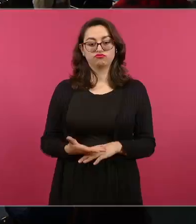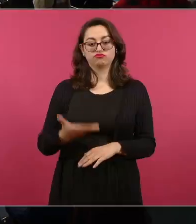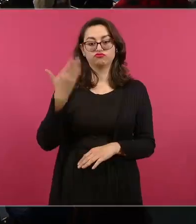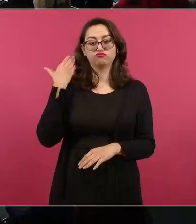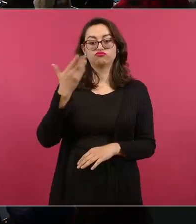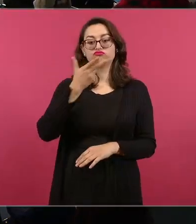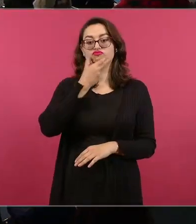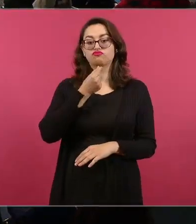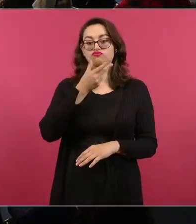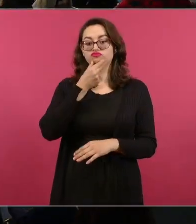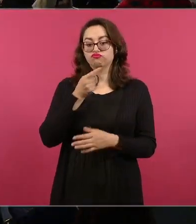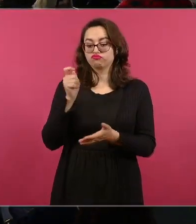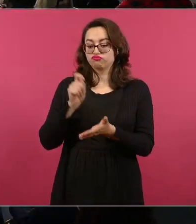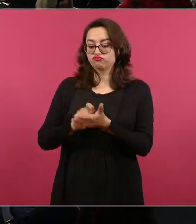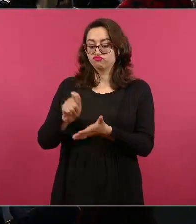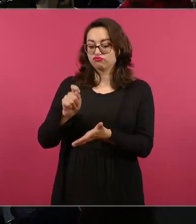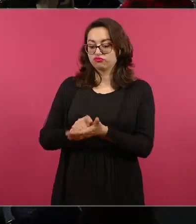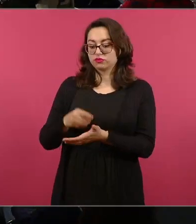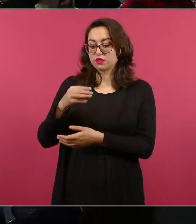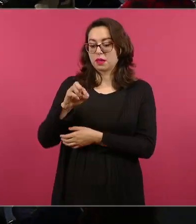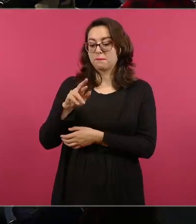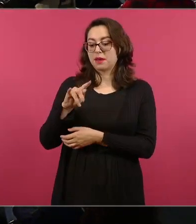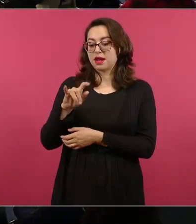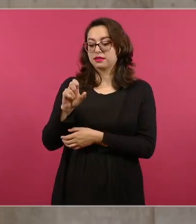tenía un plano, ¿no?, donde hablaba de,